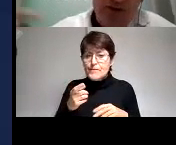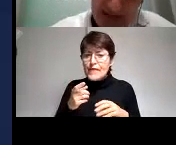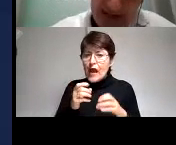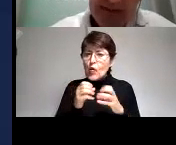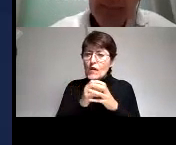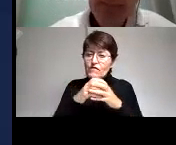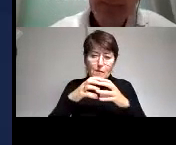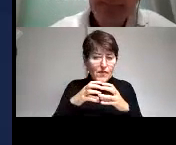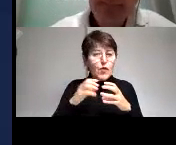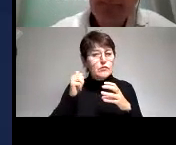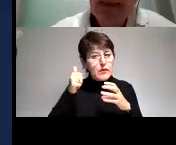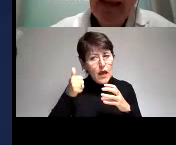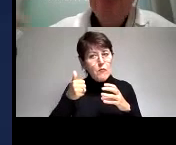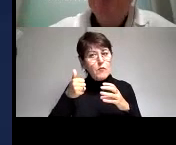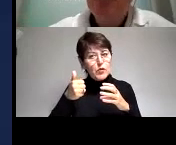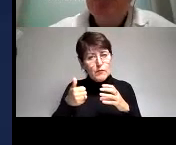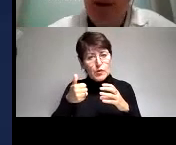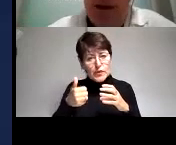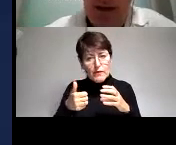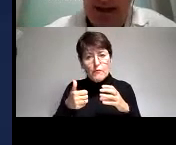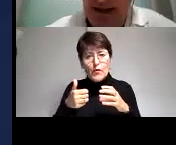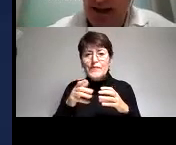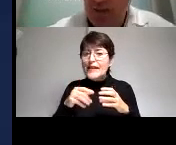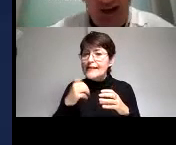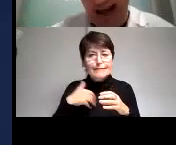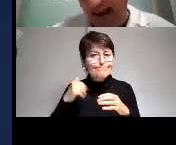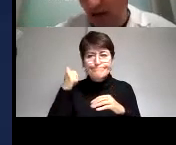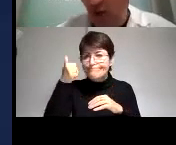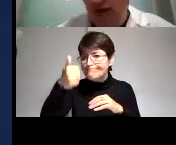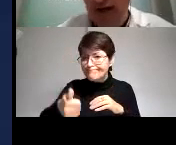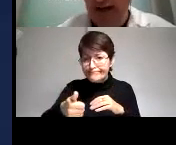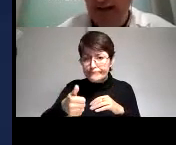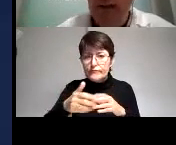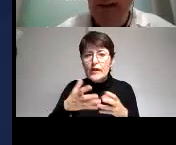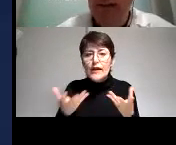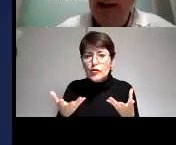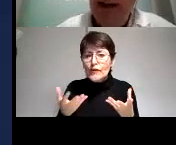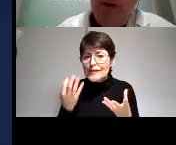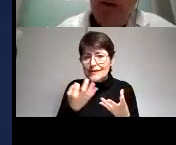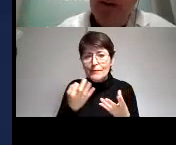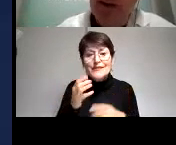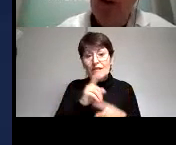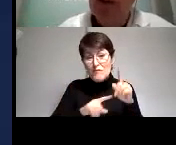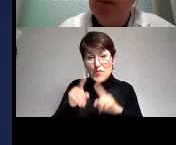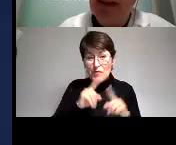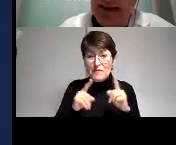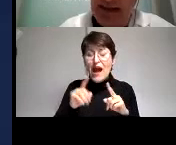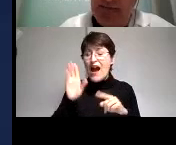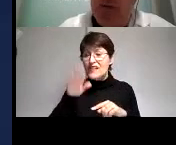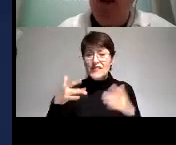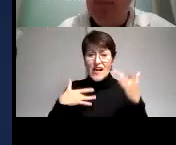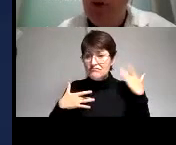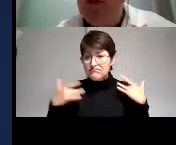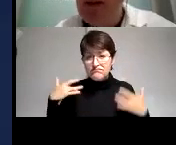inflamación se mantiene y la inflamación se vuelve crónica? Pues hay una liberación de marcadores inflamatorios,